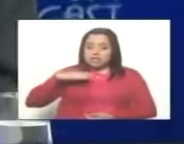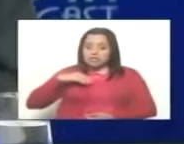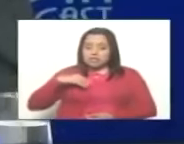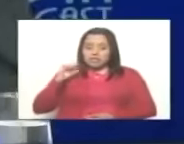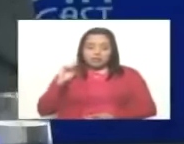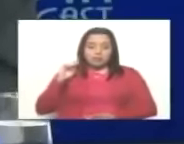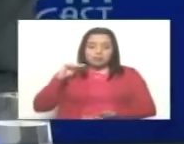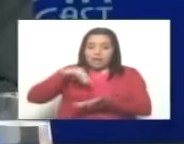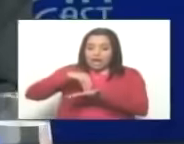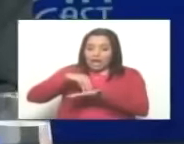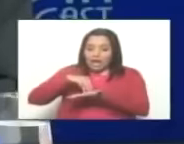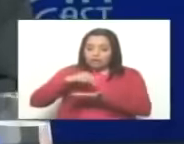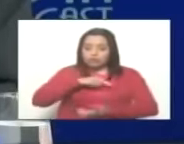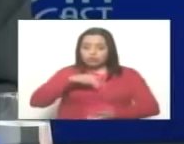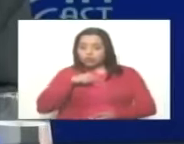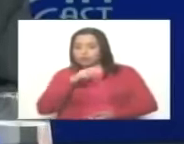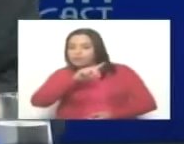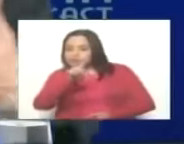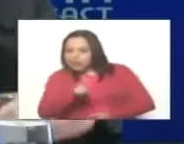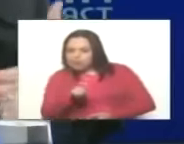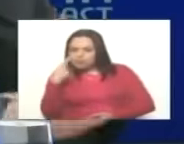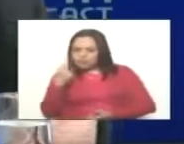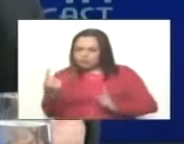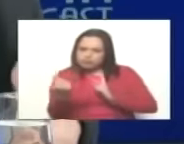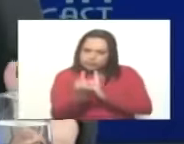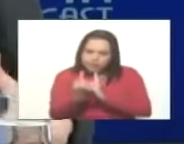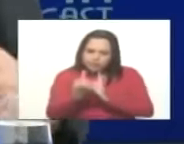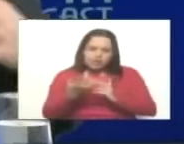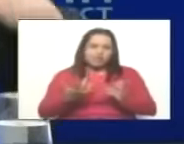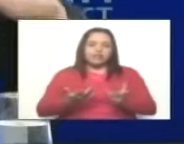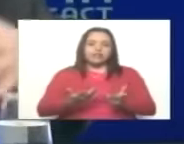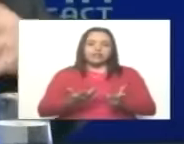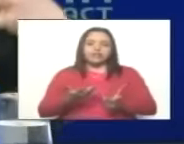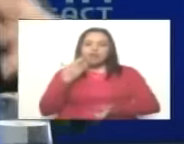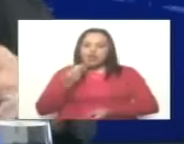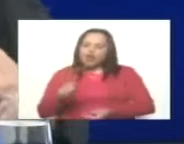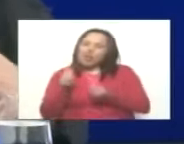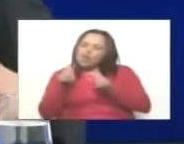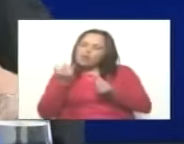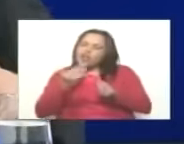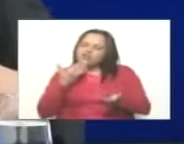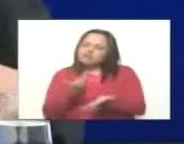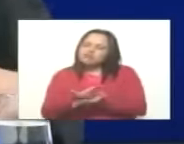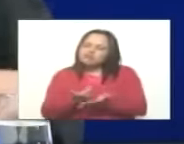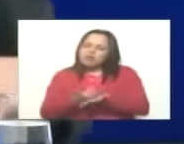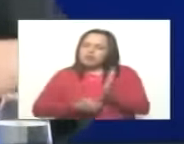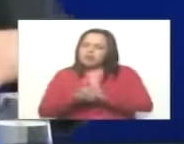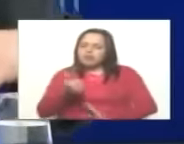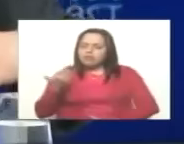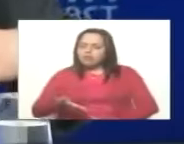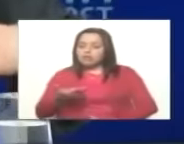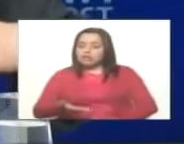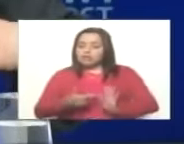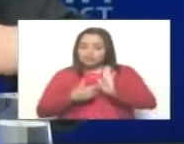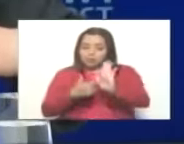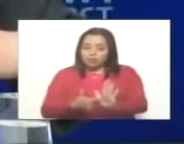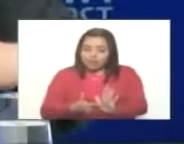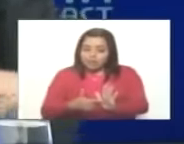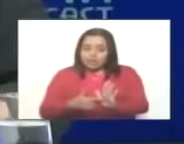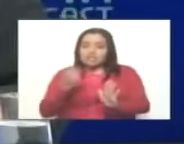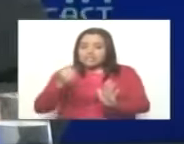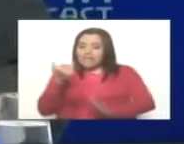pregunto, yo los increpo, ¿cuál es la prueba madre, la